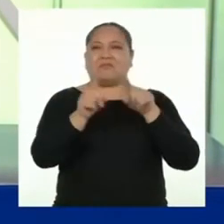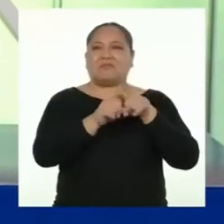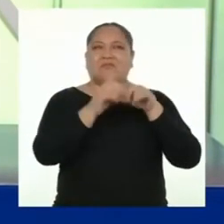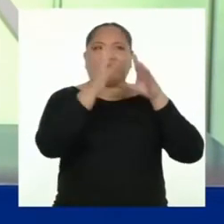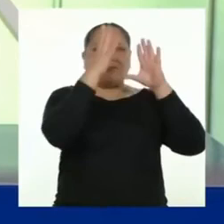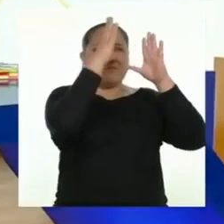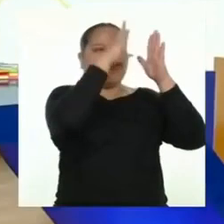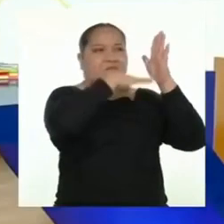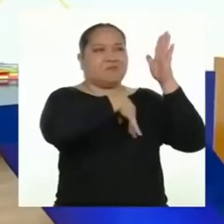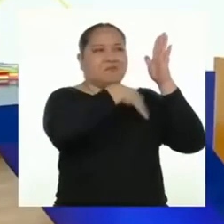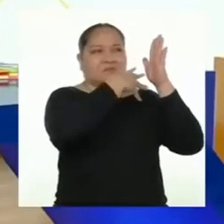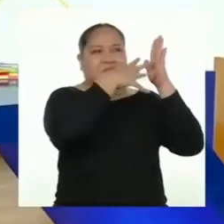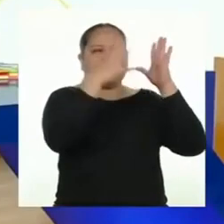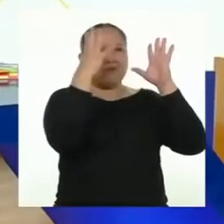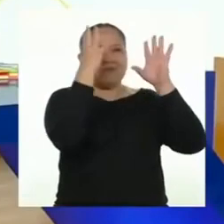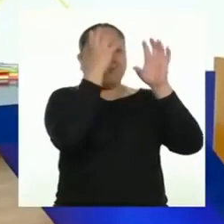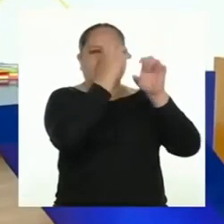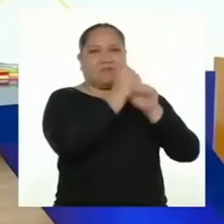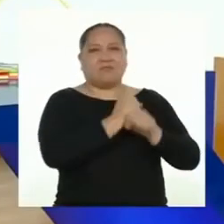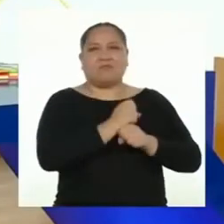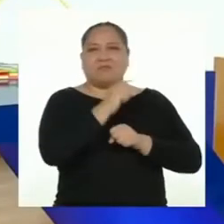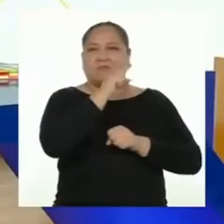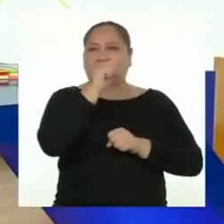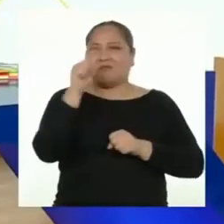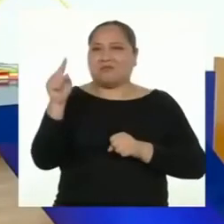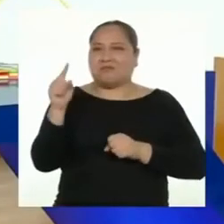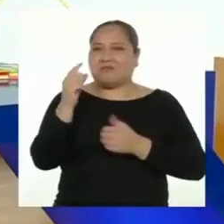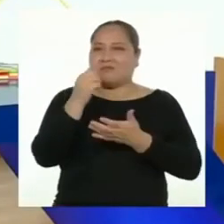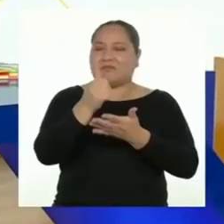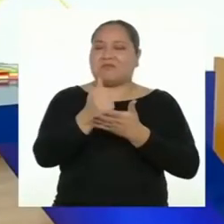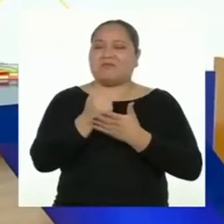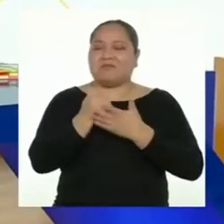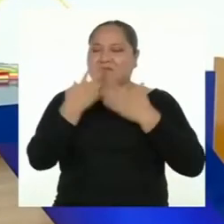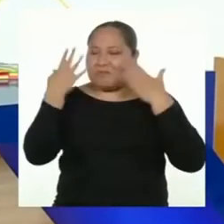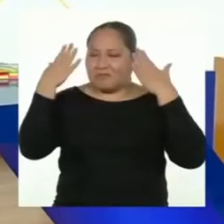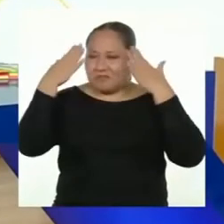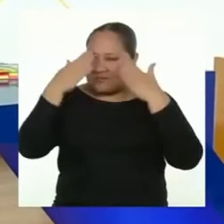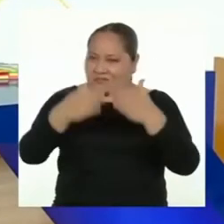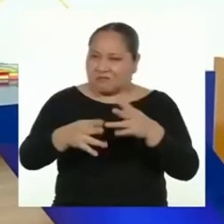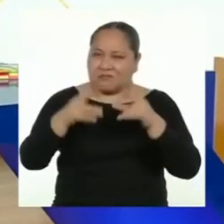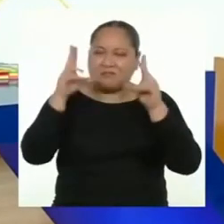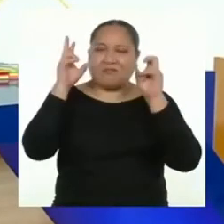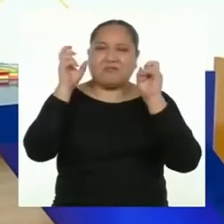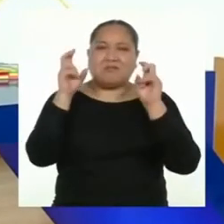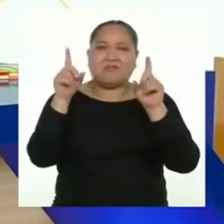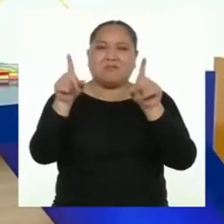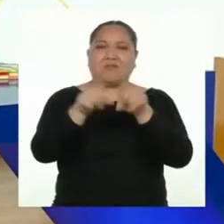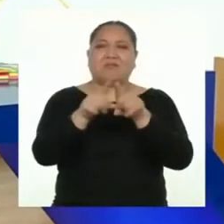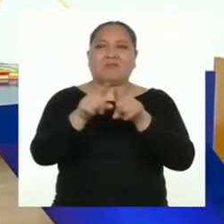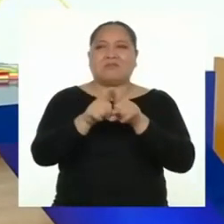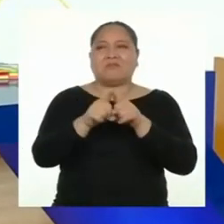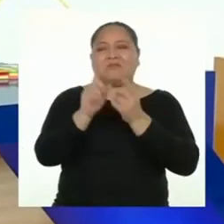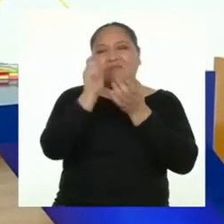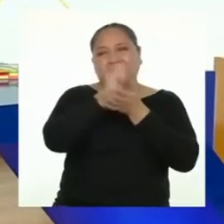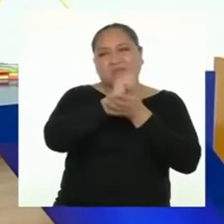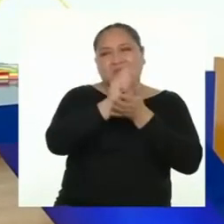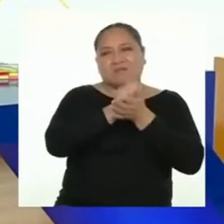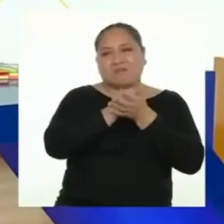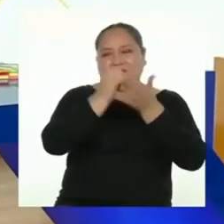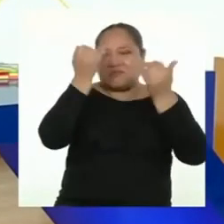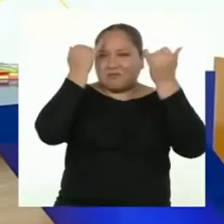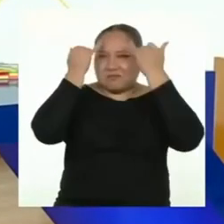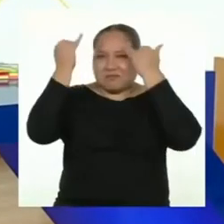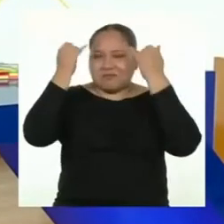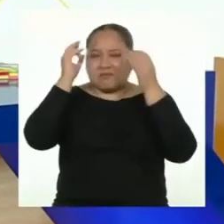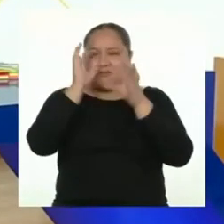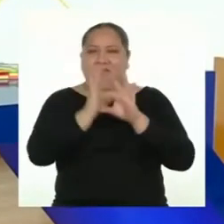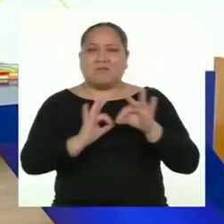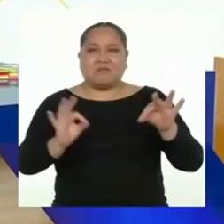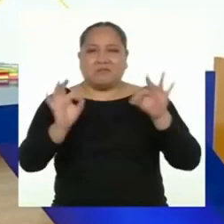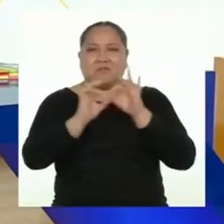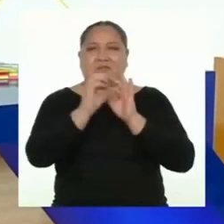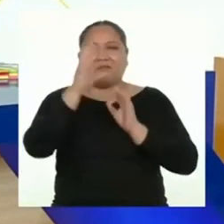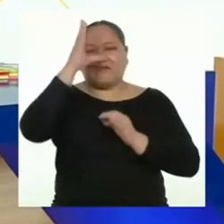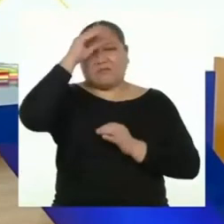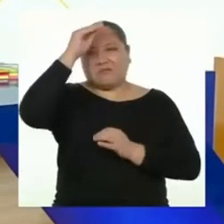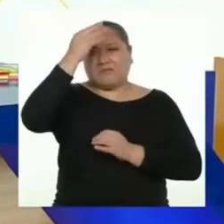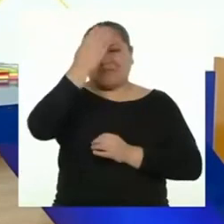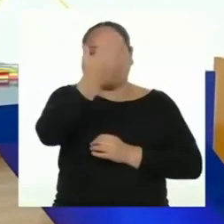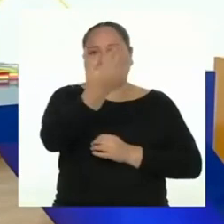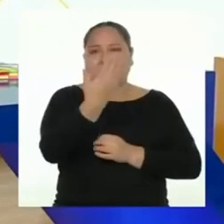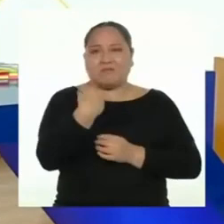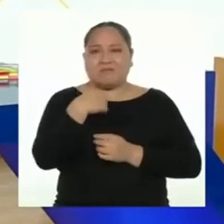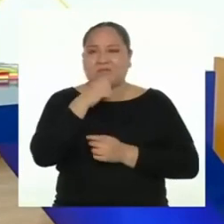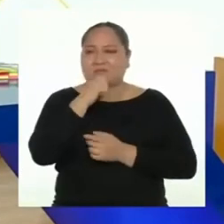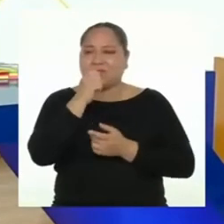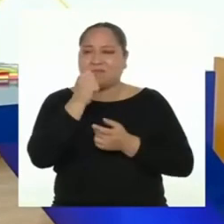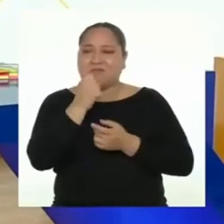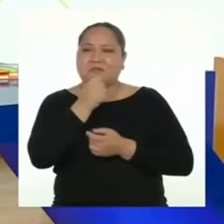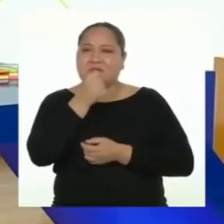cuadro sinóptico. Todo esto me ayudó a centrarme en el tema. También he tomado nota de las ideas relevantes que las chicas y chicos me han dicho